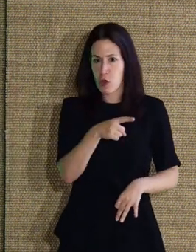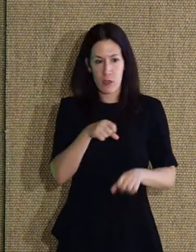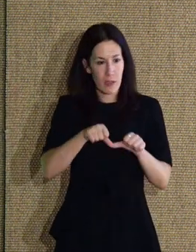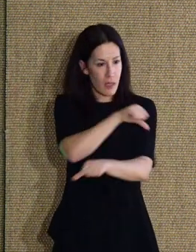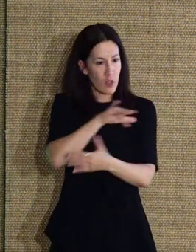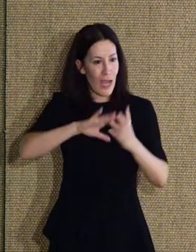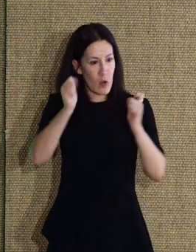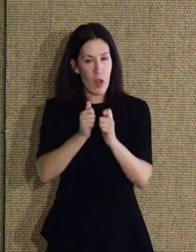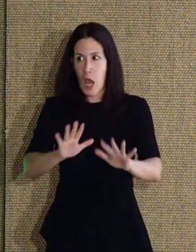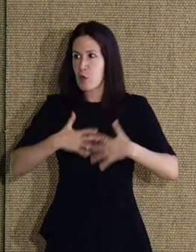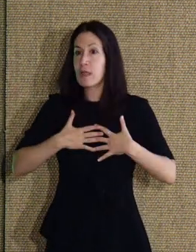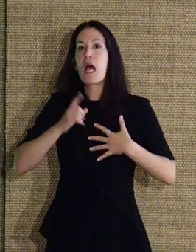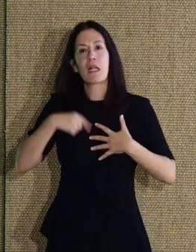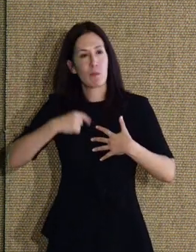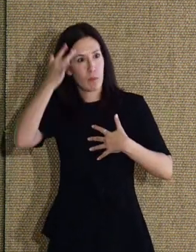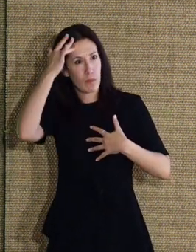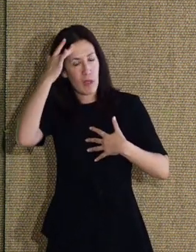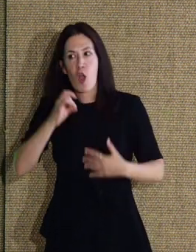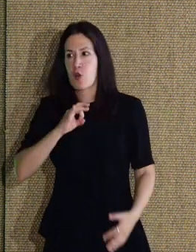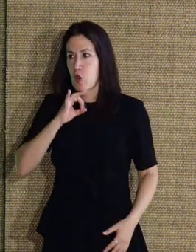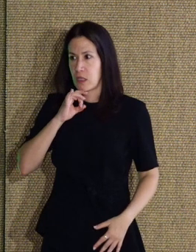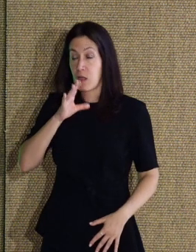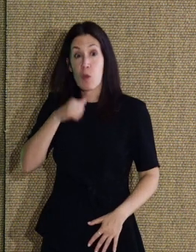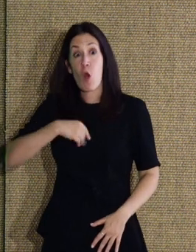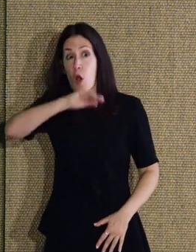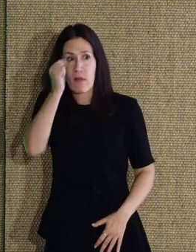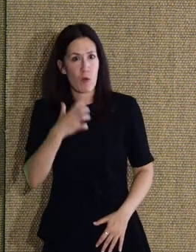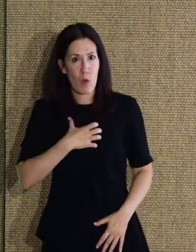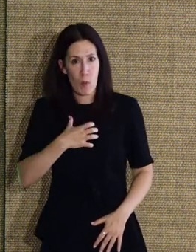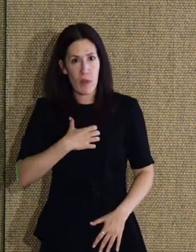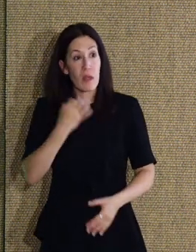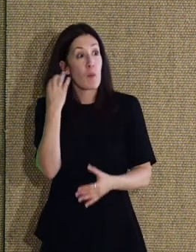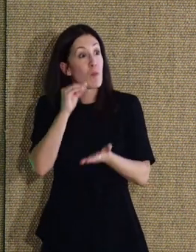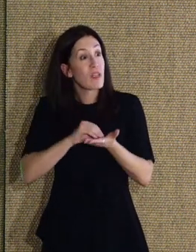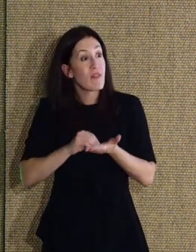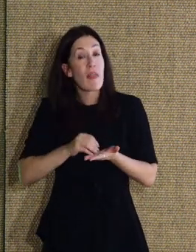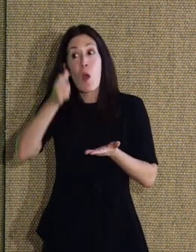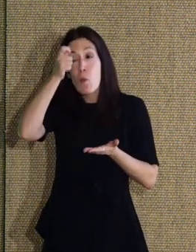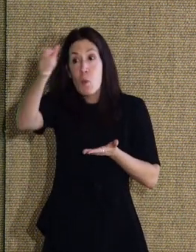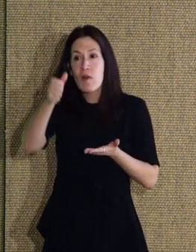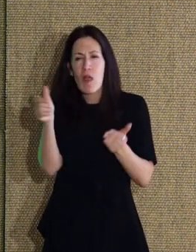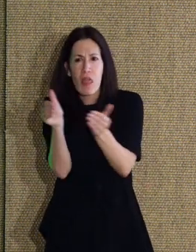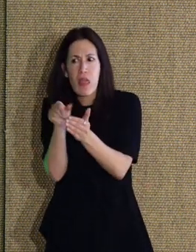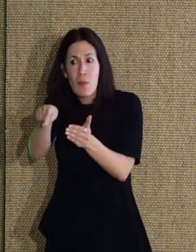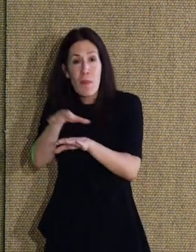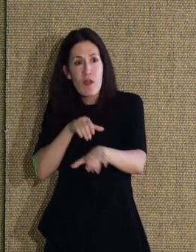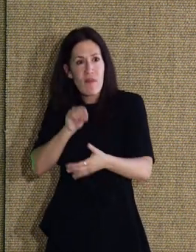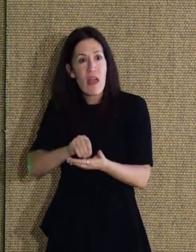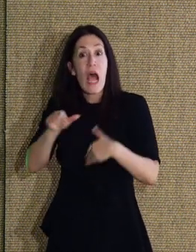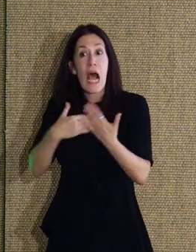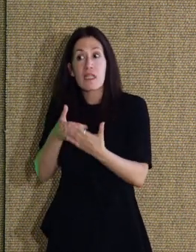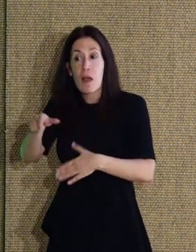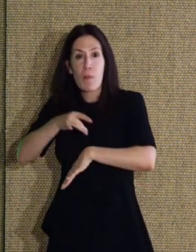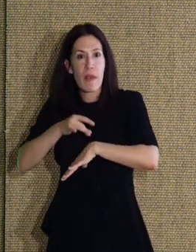con sorpresa y con ilusión porque no hemos de olvidar que en muchas poblaciones y sobre todo pequeñas a lo mejor el